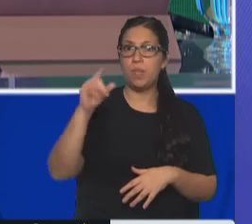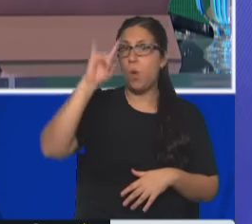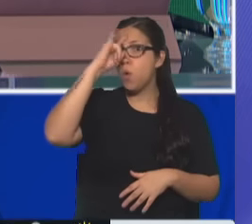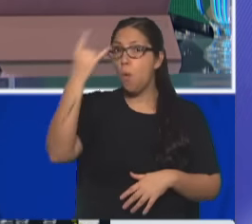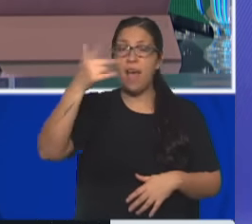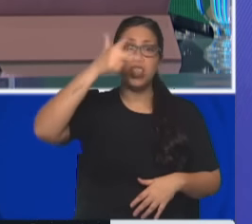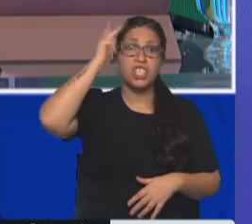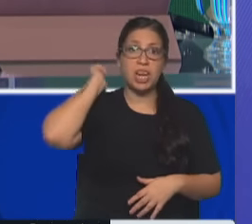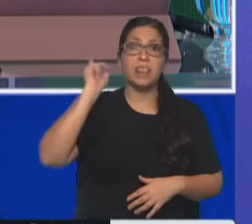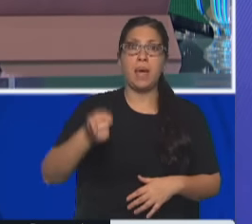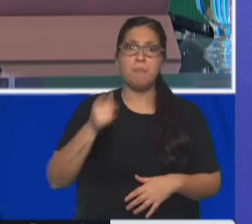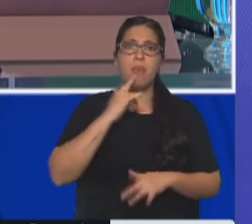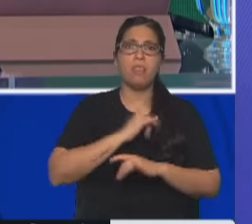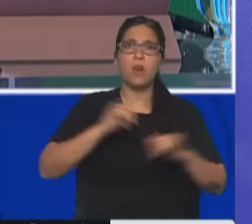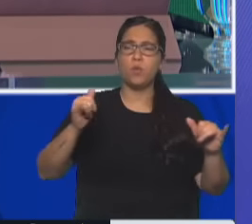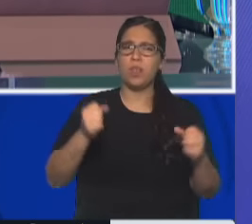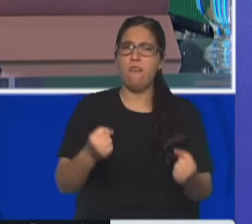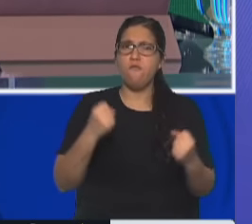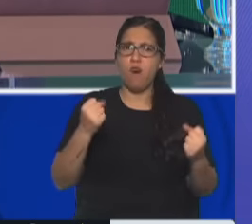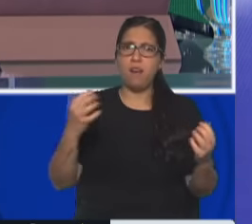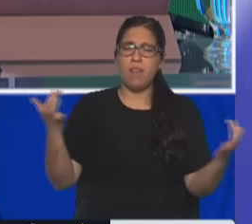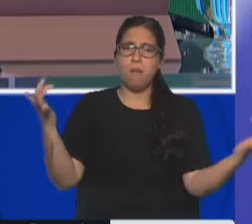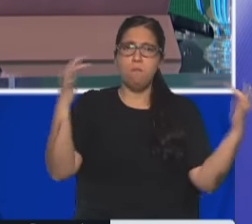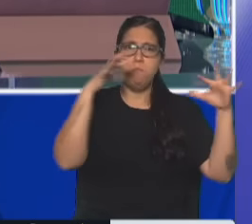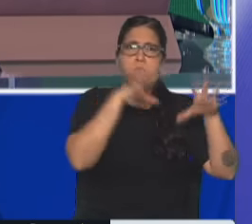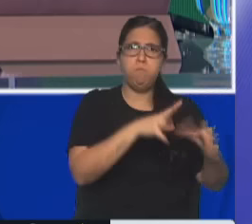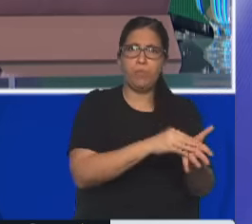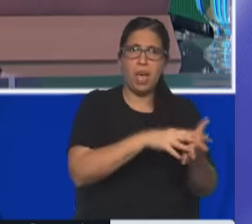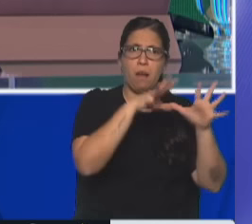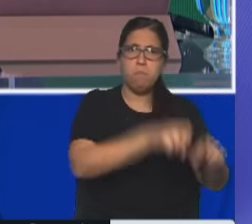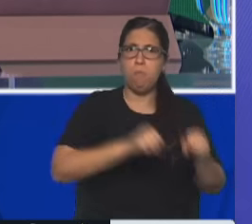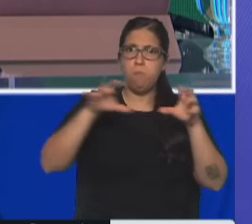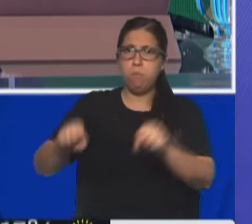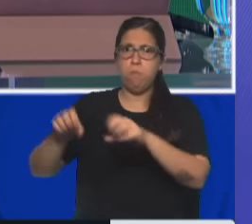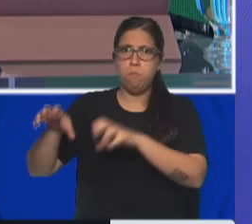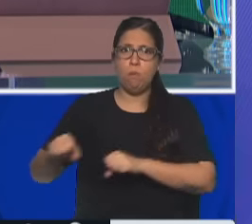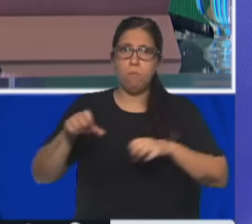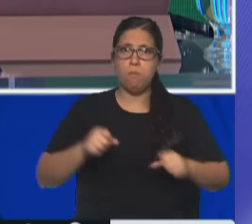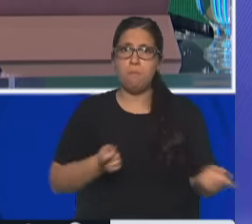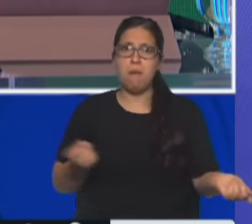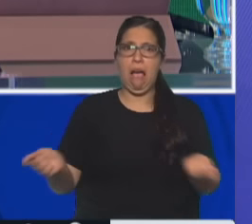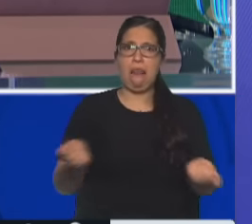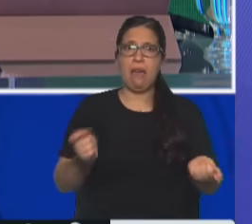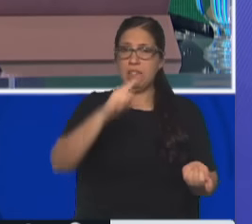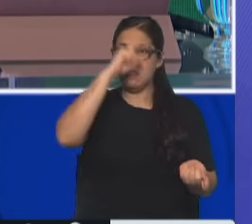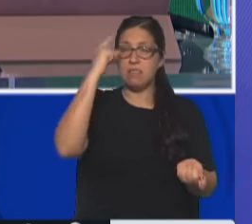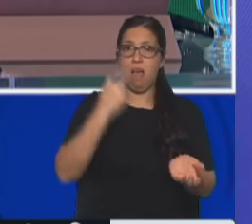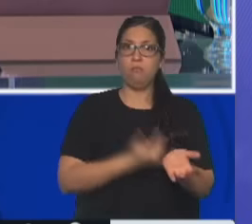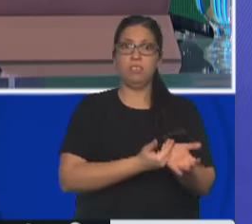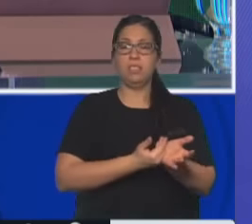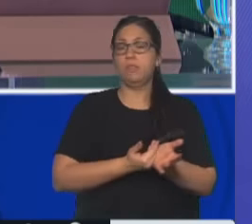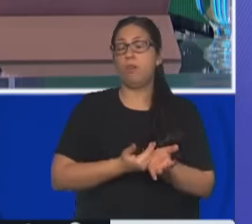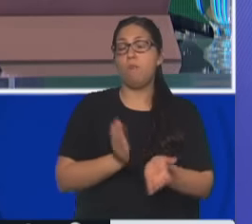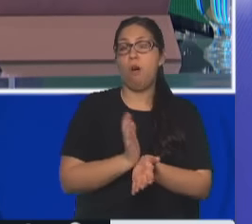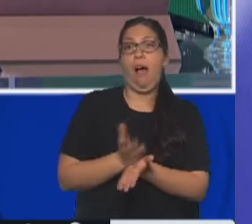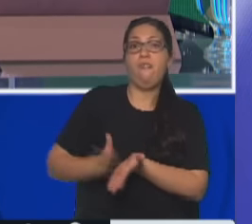que también vienen denunciando la llegada muy fuerte del crimen organizado. Y bueno, lo que empezamos a ver es eso, ¿no? Es cómo pierde el Estado territorio o cómo pierde el